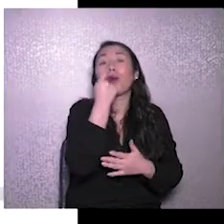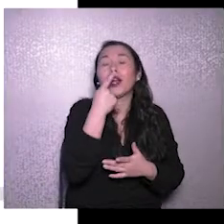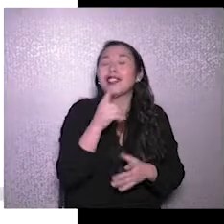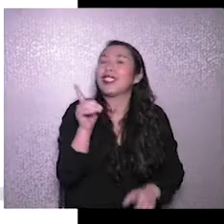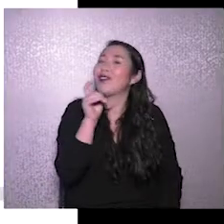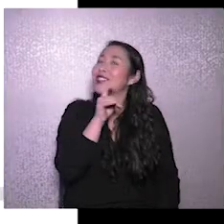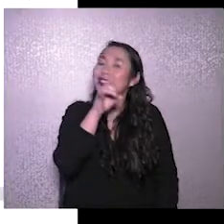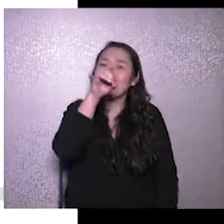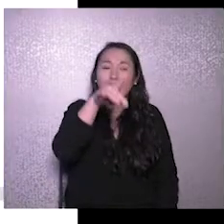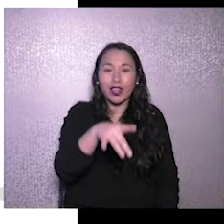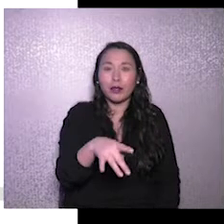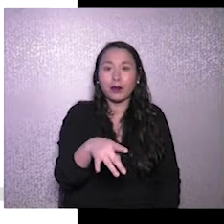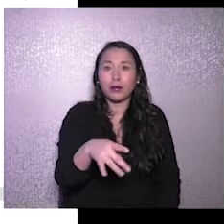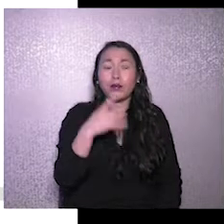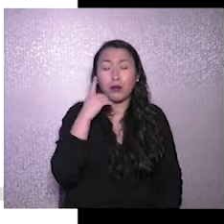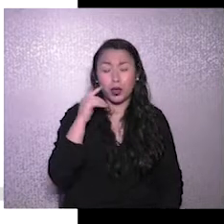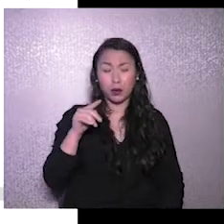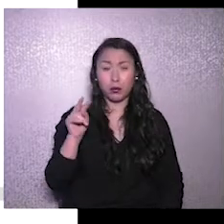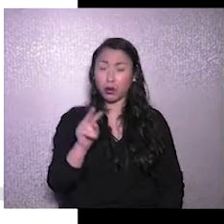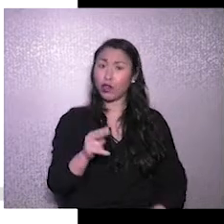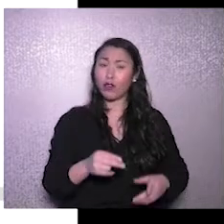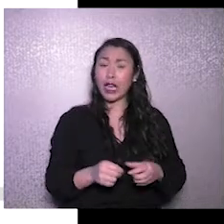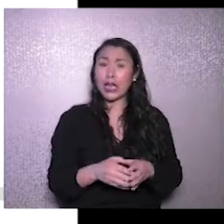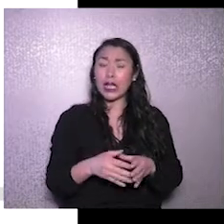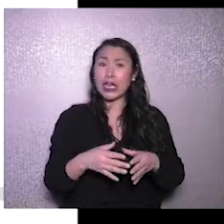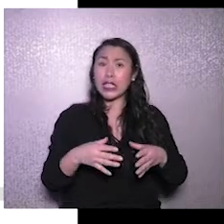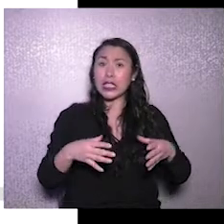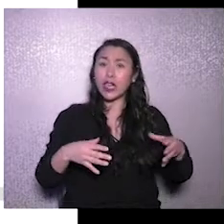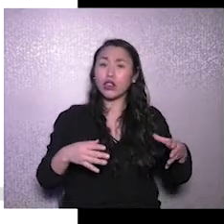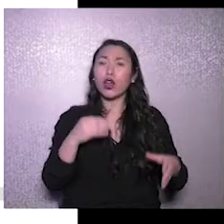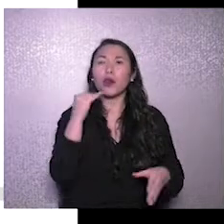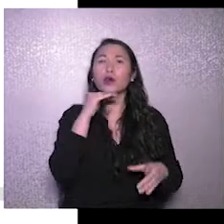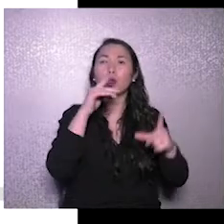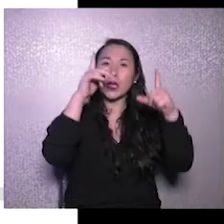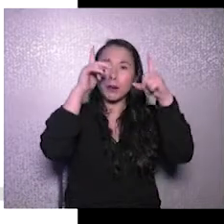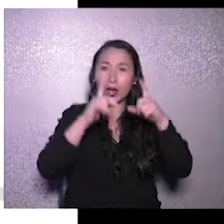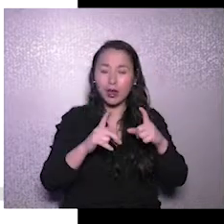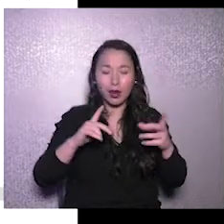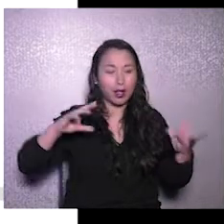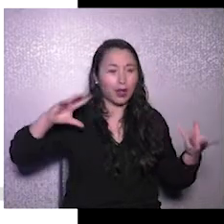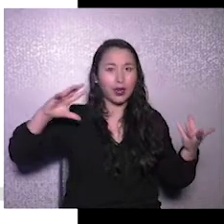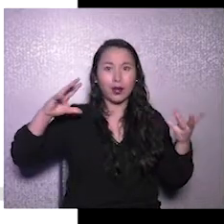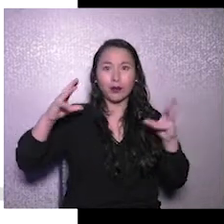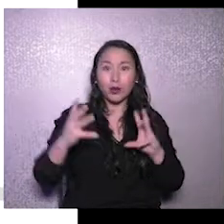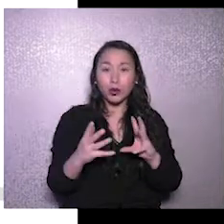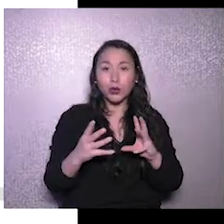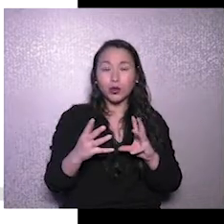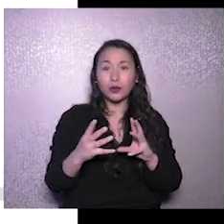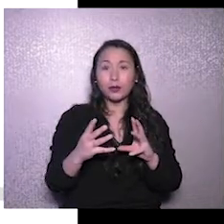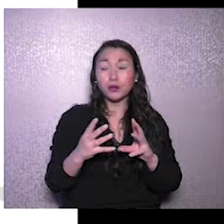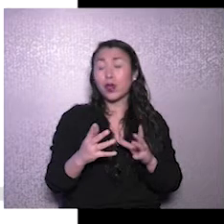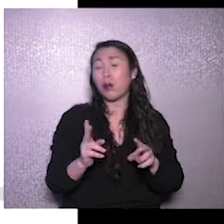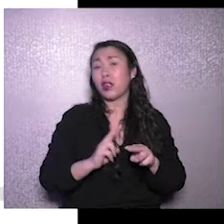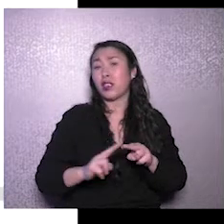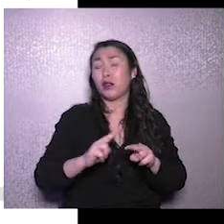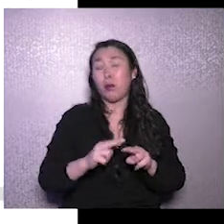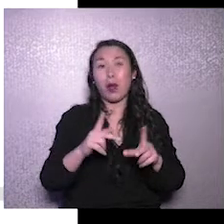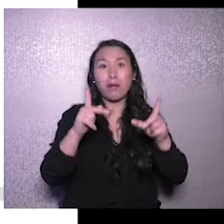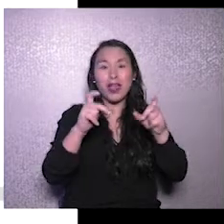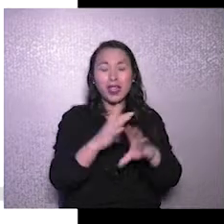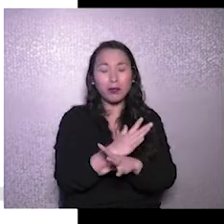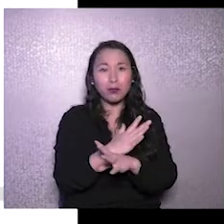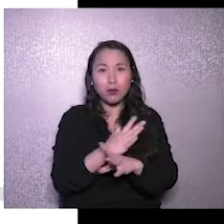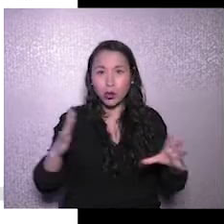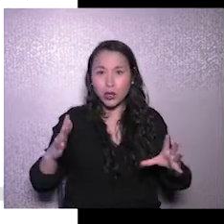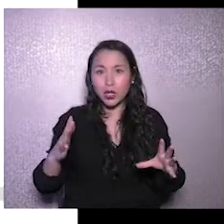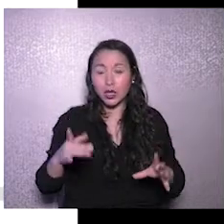pero quiero que vean que esto es cómo va creciendo el uso de imágenes en el mundo. Estamos generando una cantidad gigantesca de imágenes.